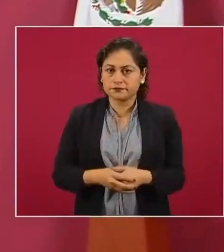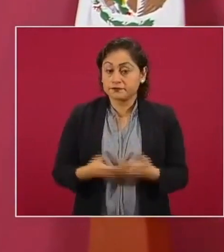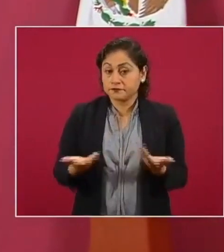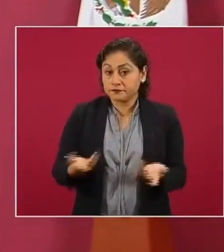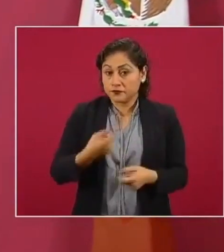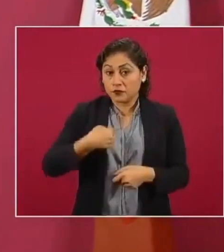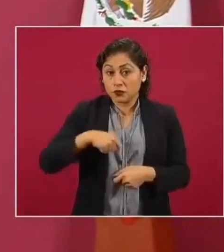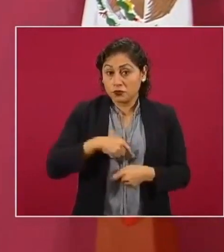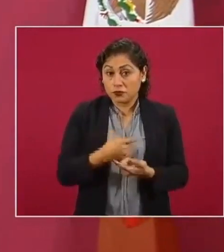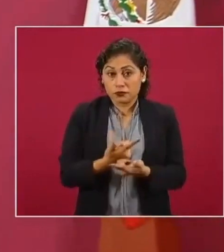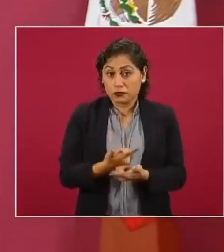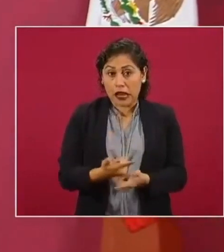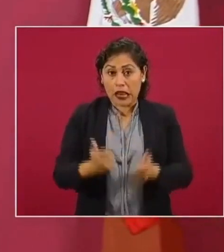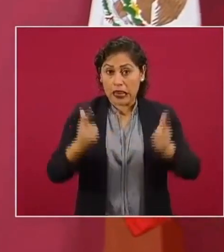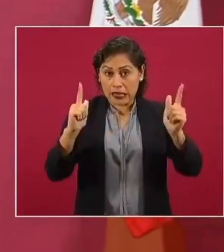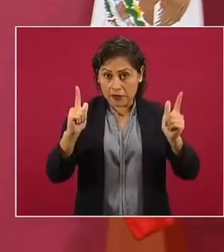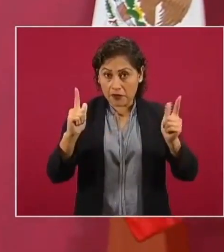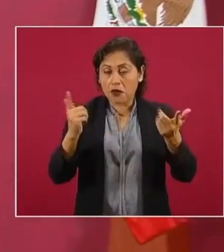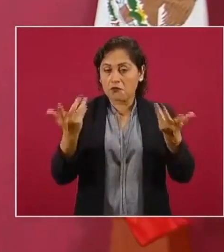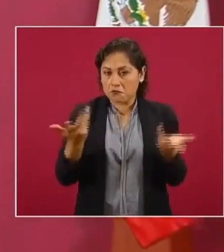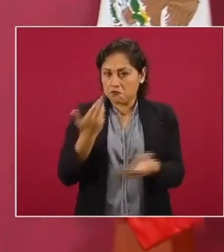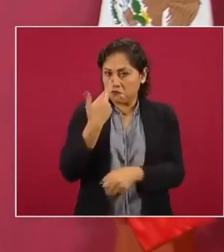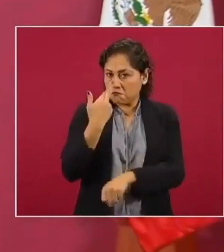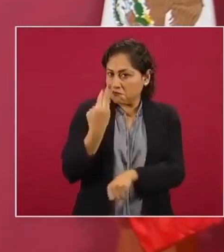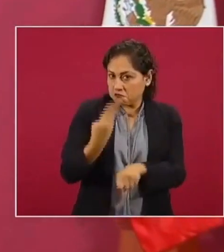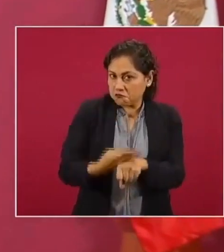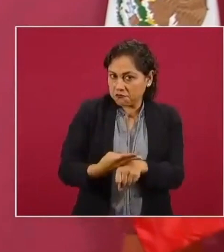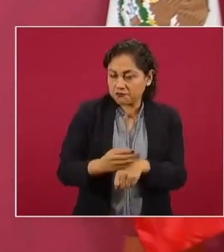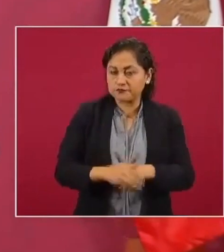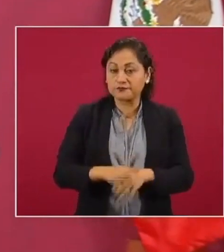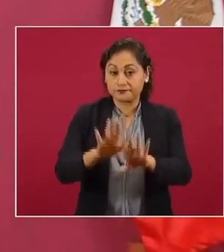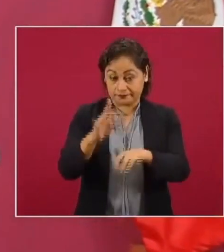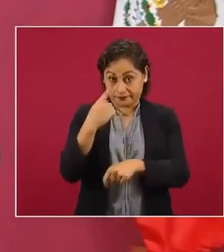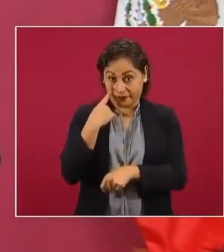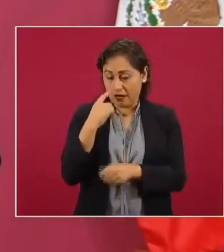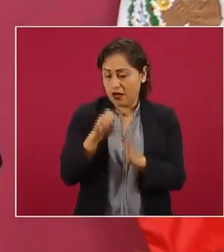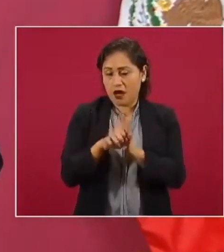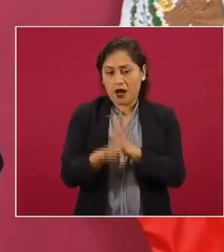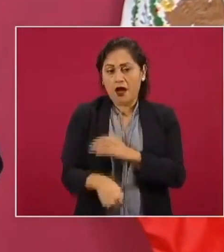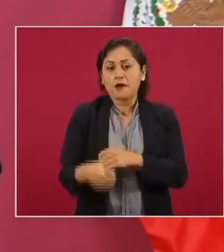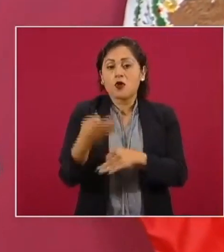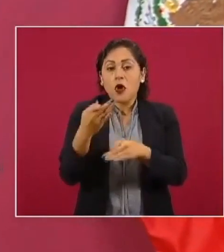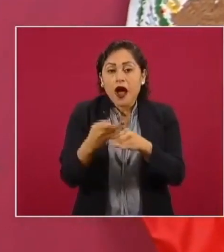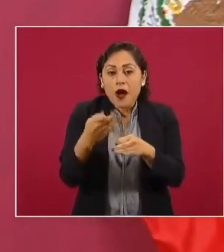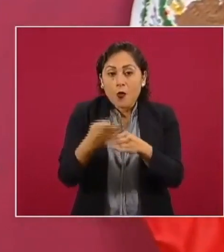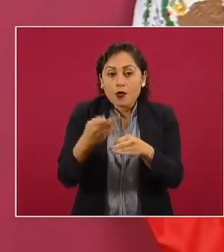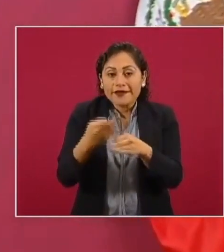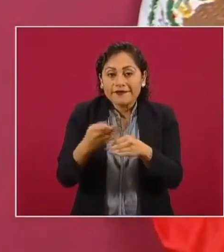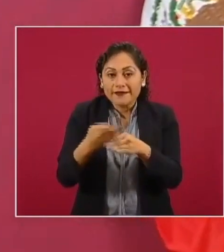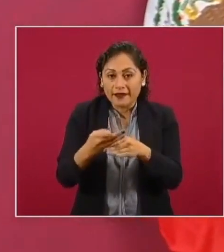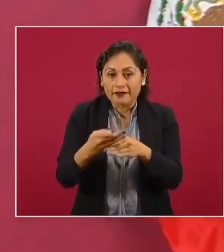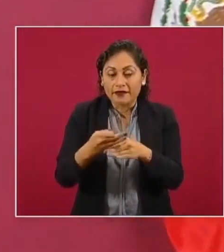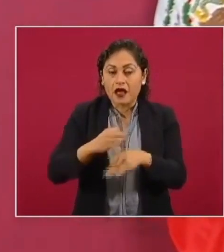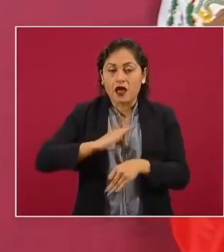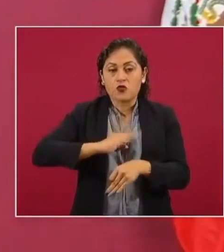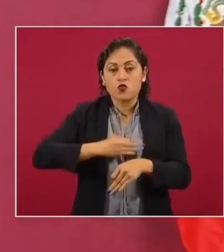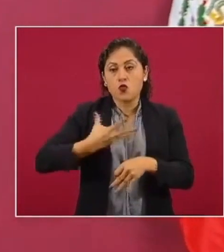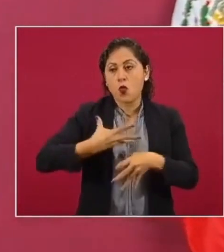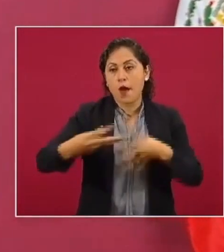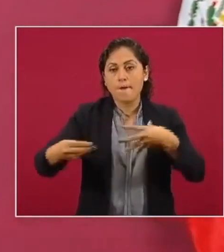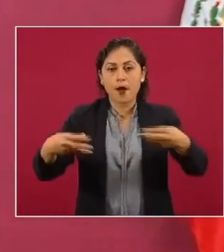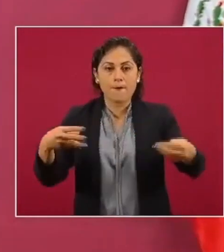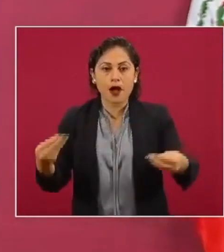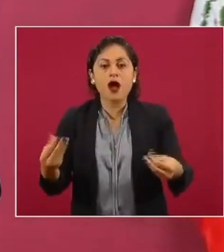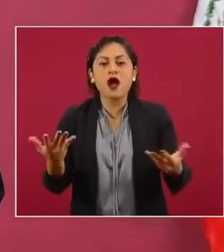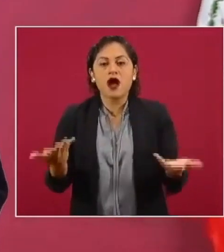un caso. Presentó en Palacio Nacional la llamada Guía Ética para la Transformación de México. Esto es, dijo, para procurar